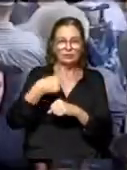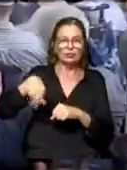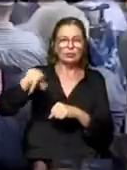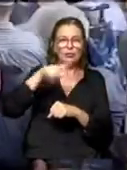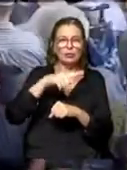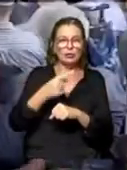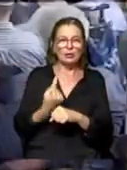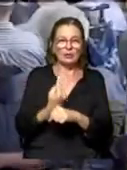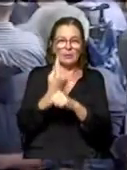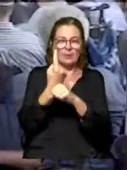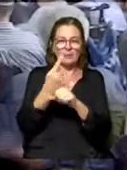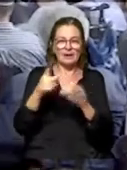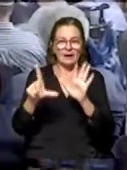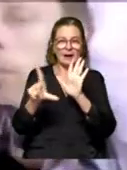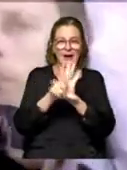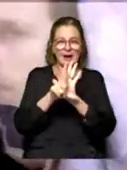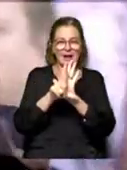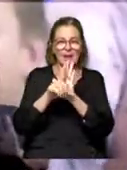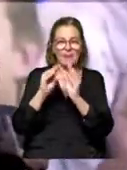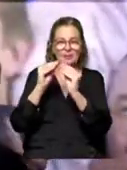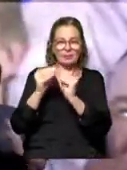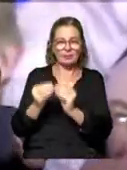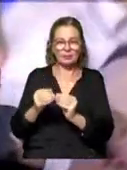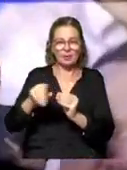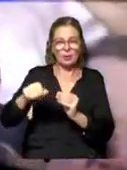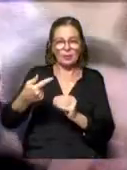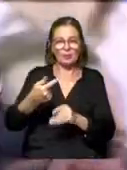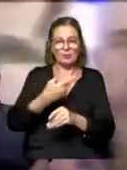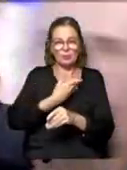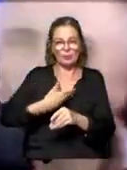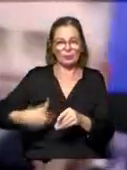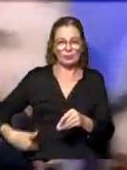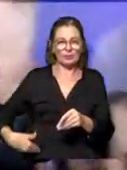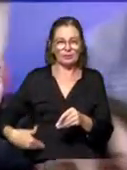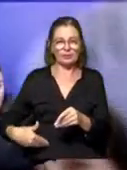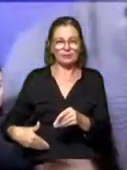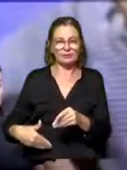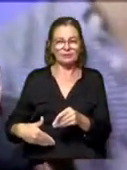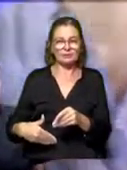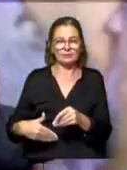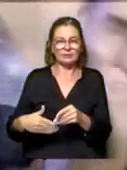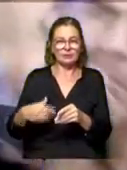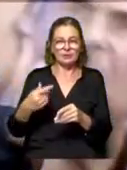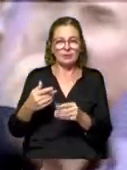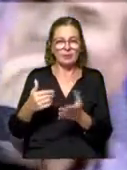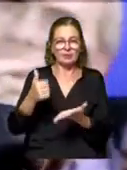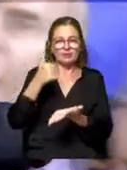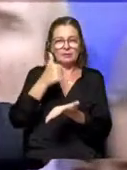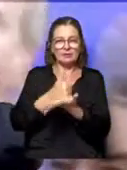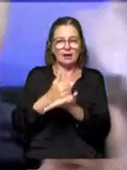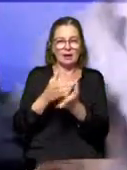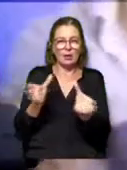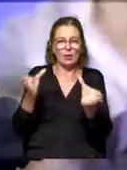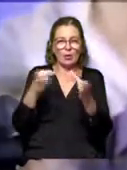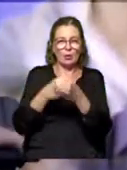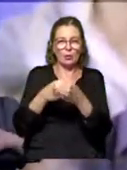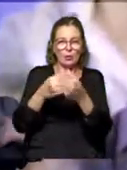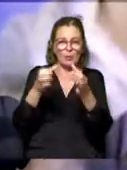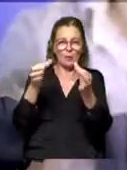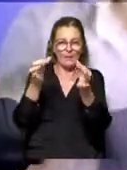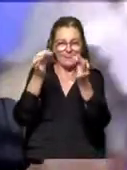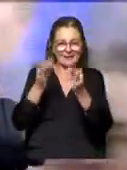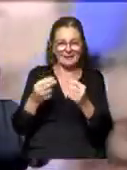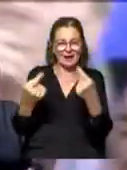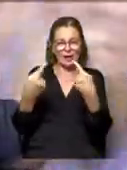la primera ley de presupuesto del próximo gobierno, vamos a instalar un grupo especial contra